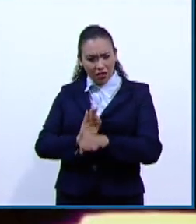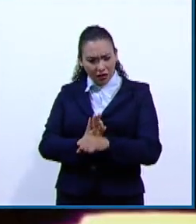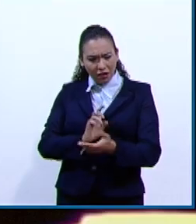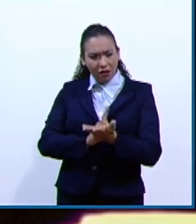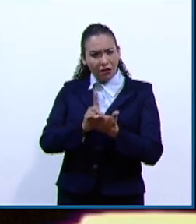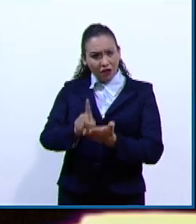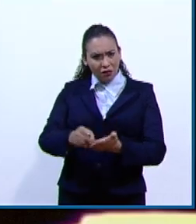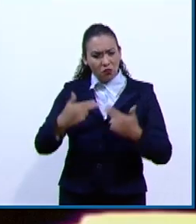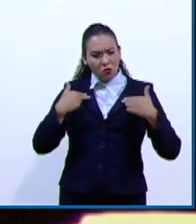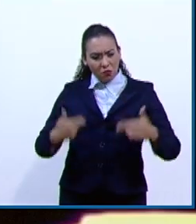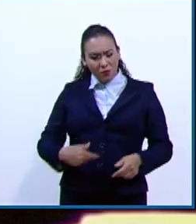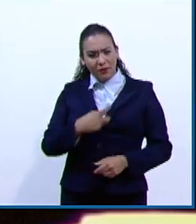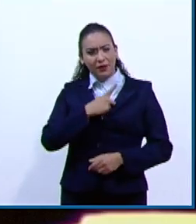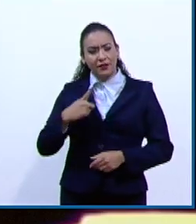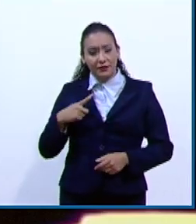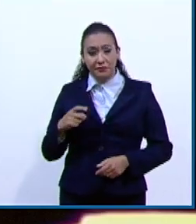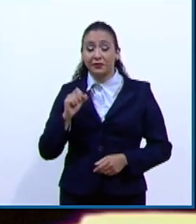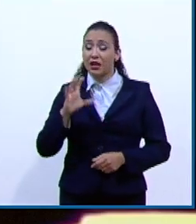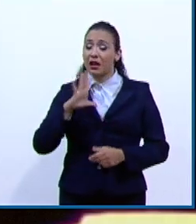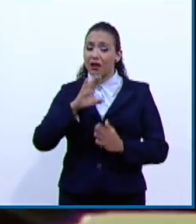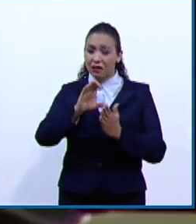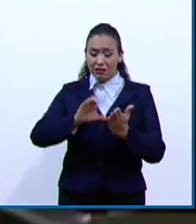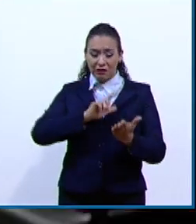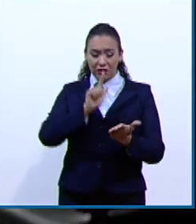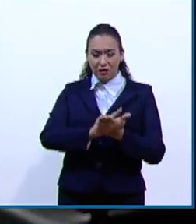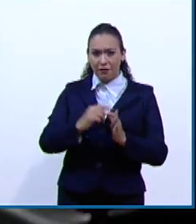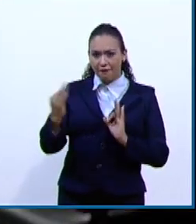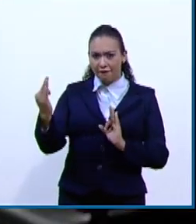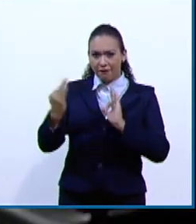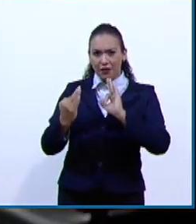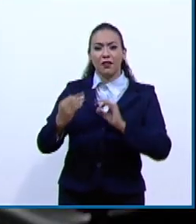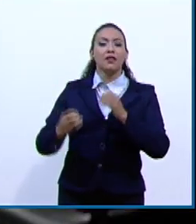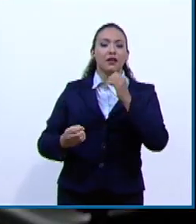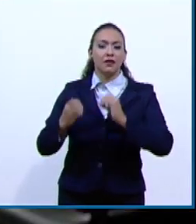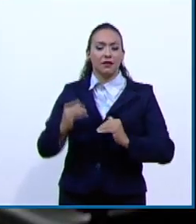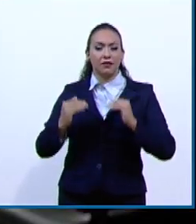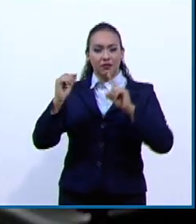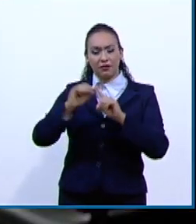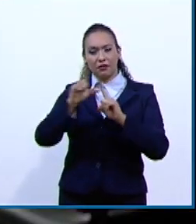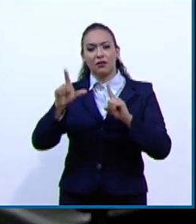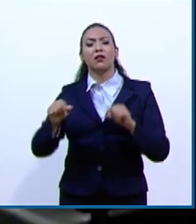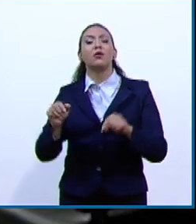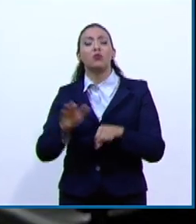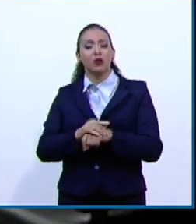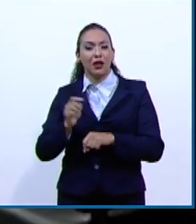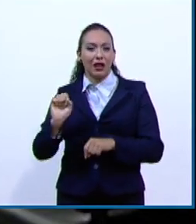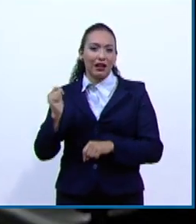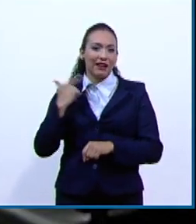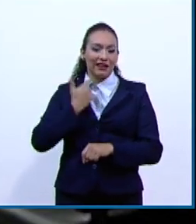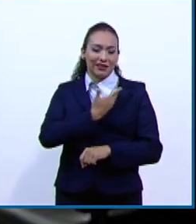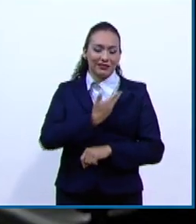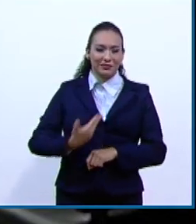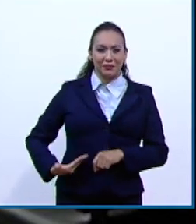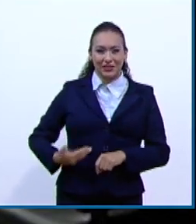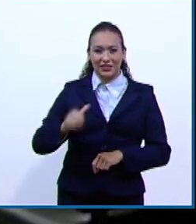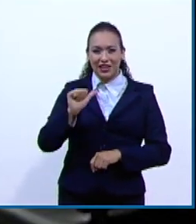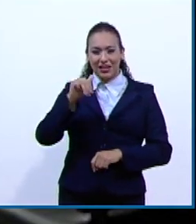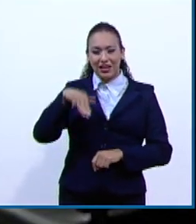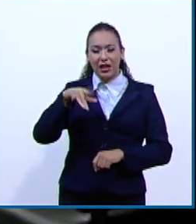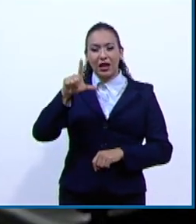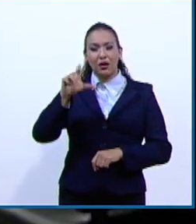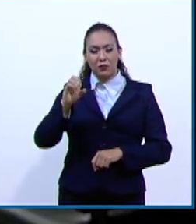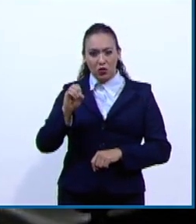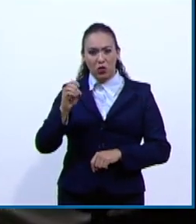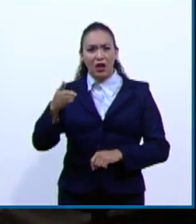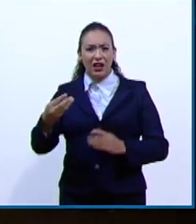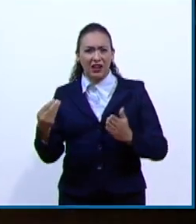presentar acciones de inconstitucionalidad ante la Suprema Corte, frente a las reformas del expresidente López Obrador, que contravienen